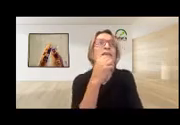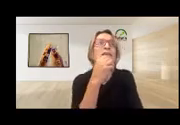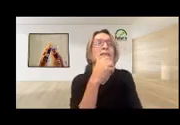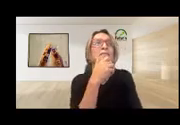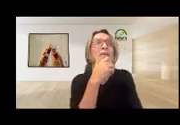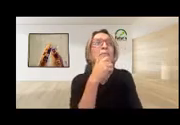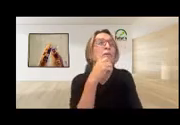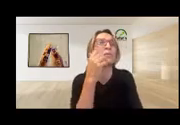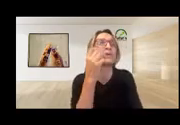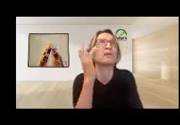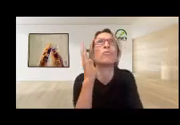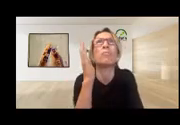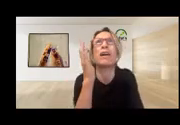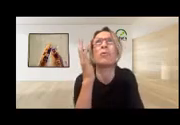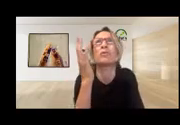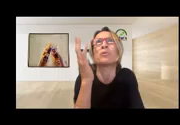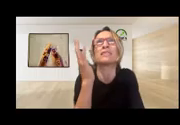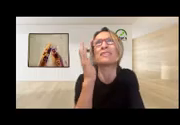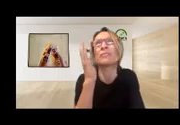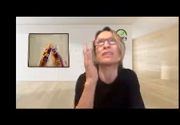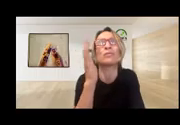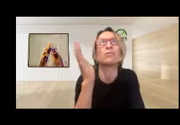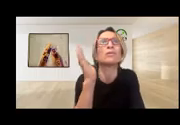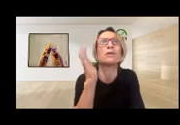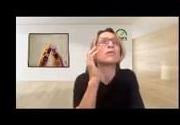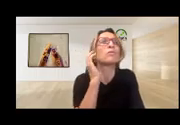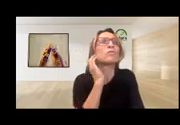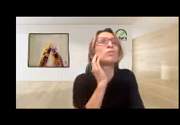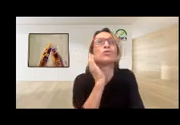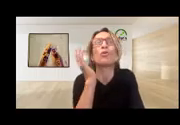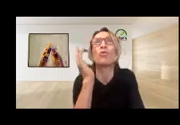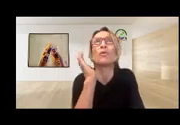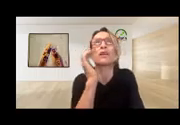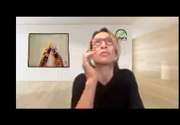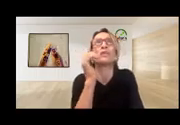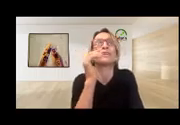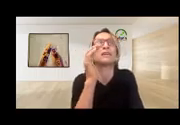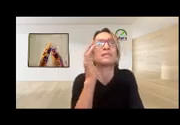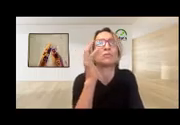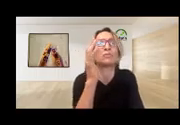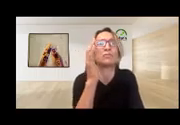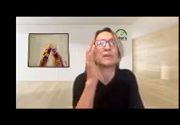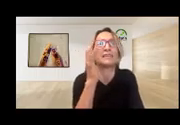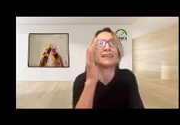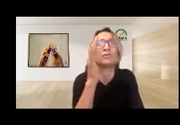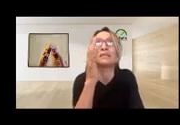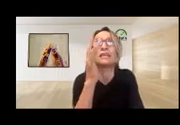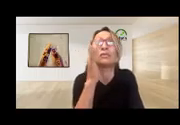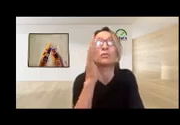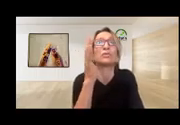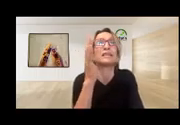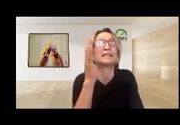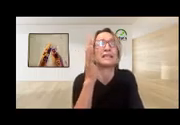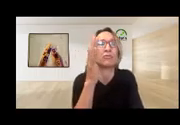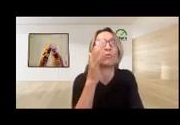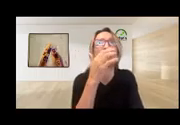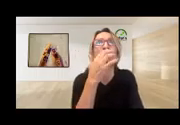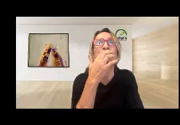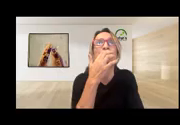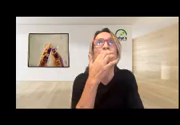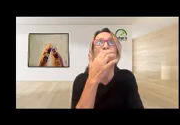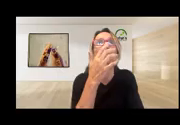defensas, ¿verdad? Primero parecía como un palo, pero no era exactamente un tronco de un árbol ni nada, sino parecía algo distinto